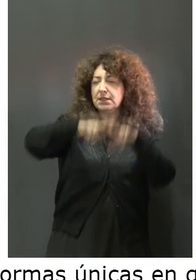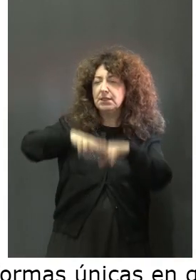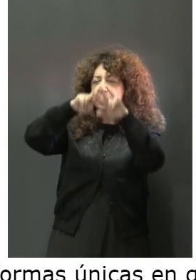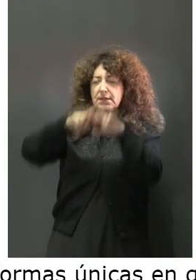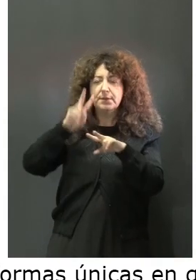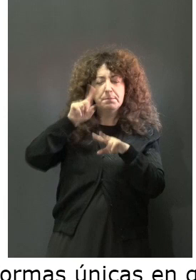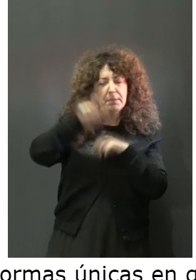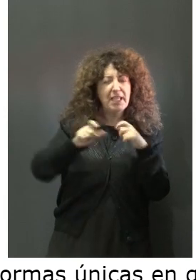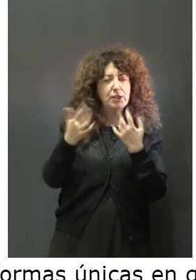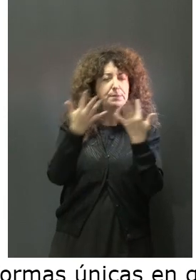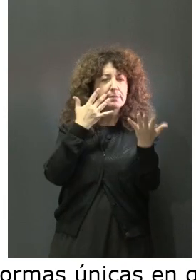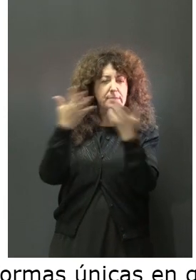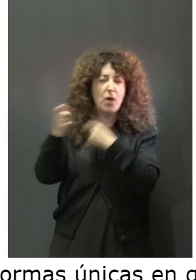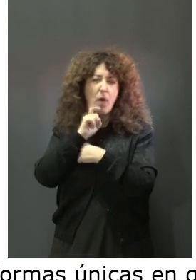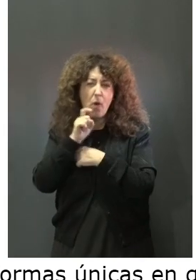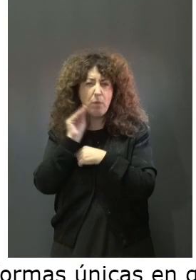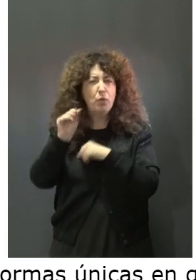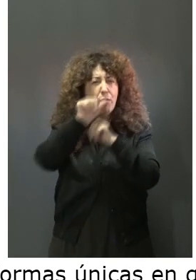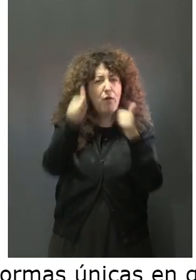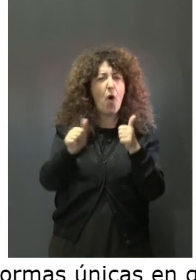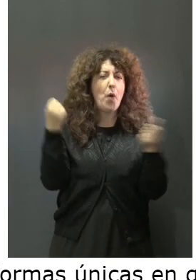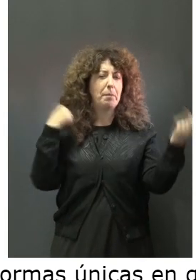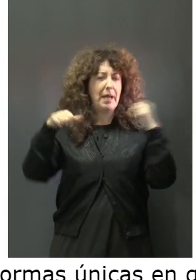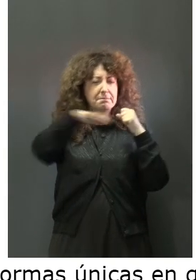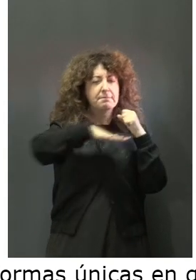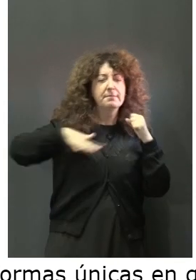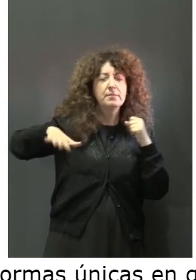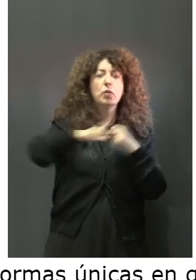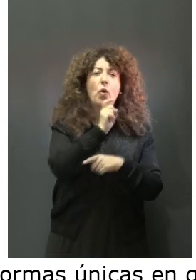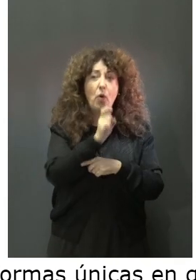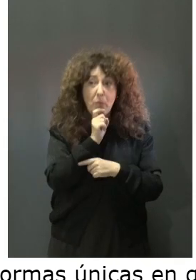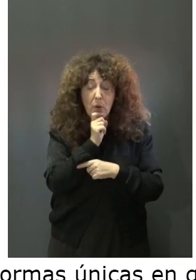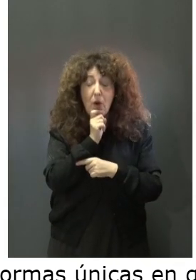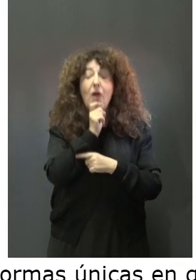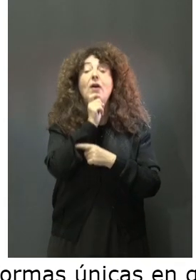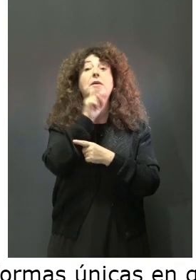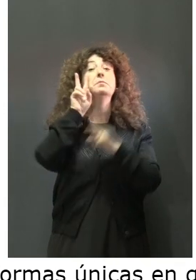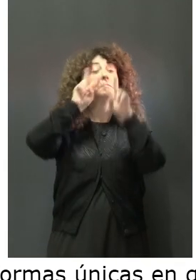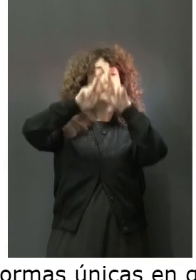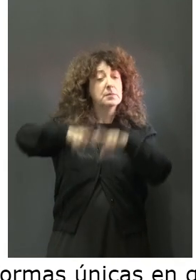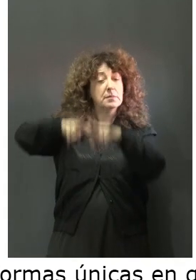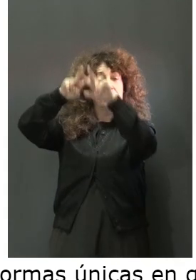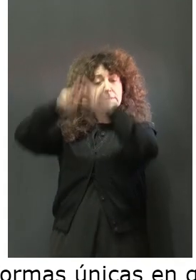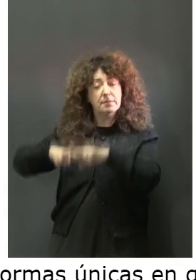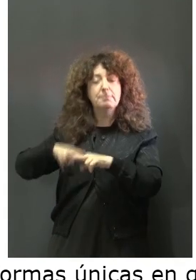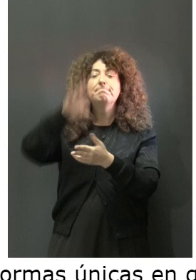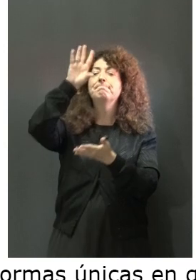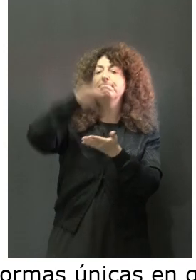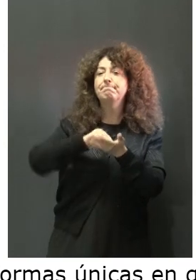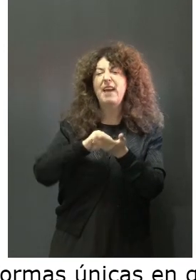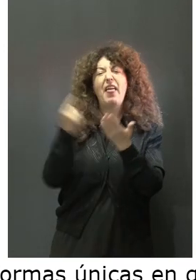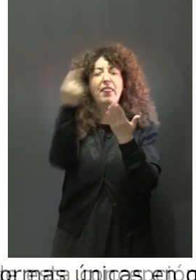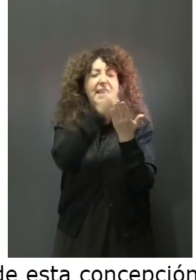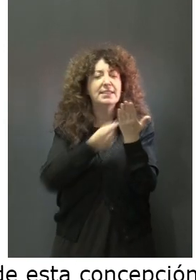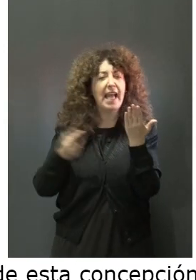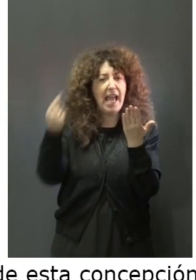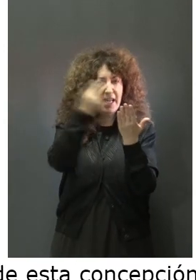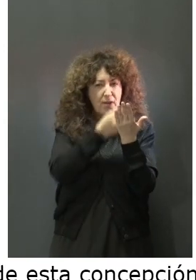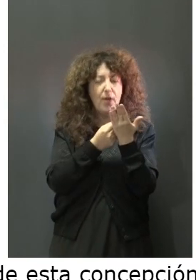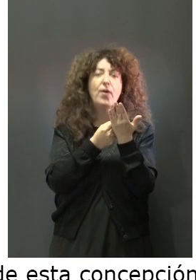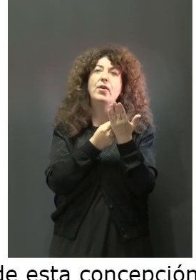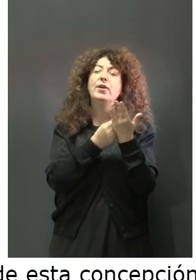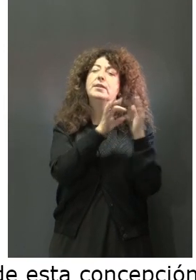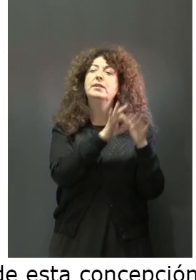patrón único de estas personas, pues llegan a establecer un patrón de diseño, ¿no? Que se basa